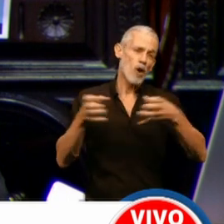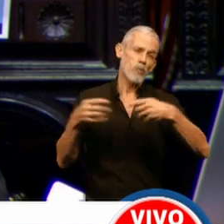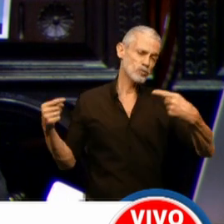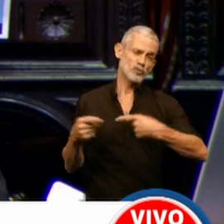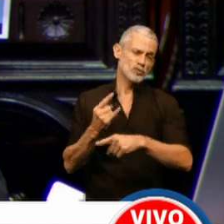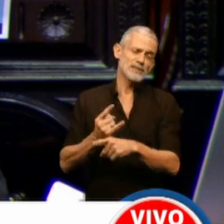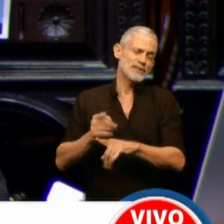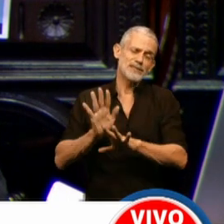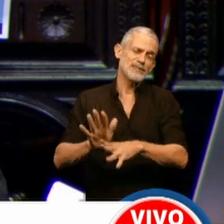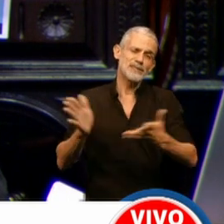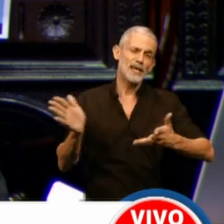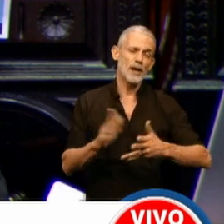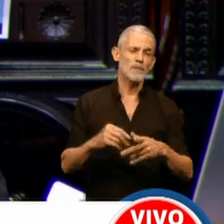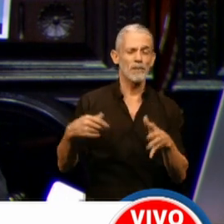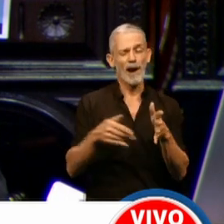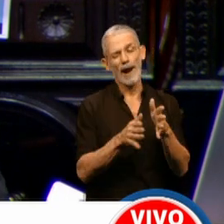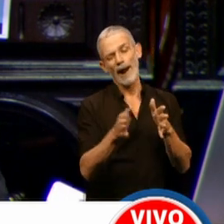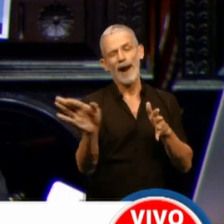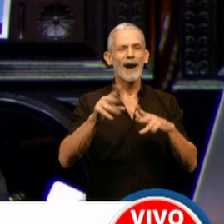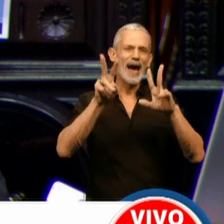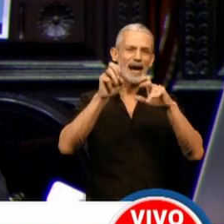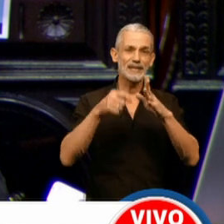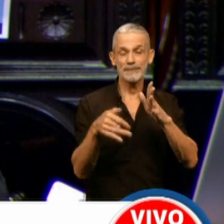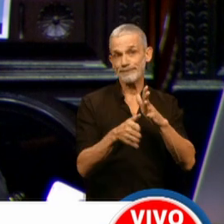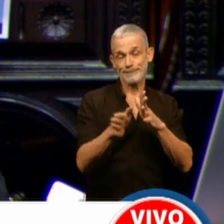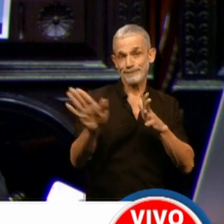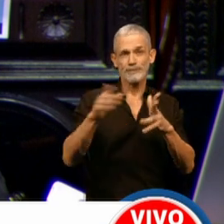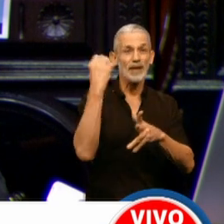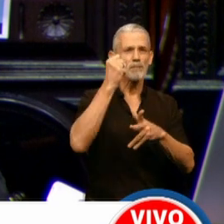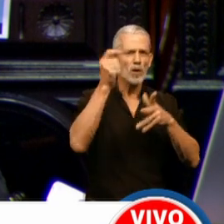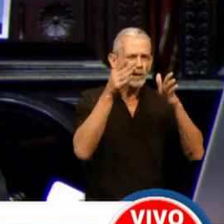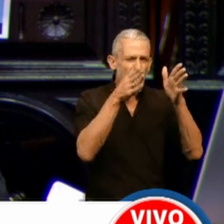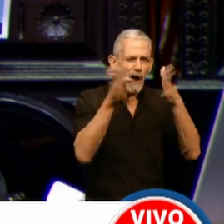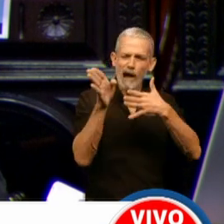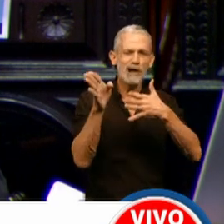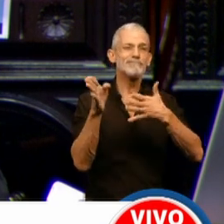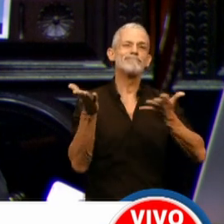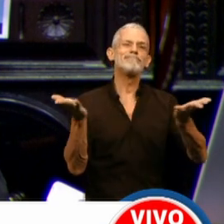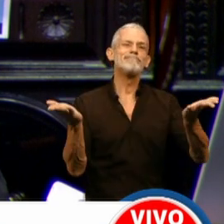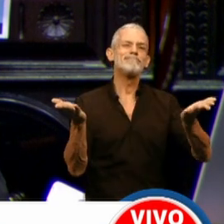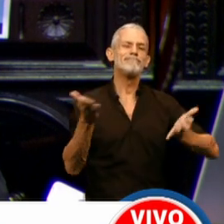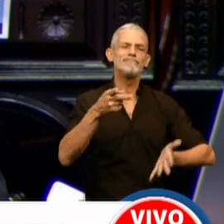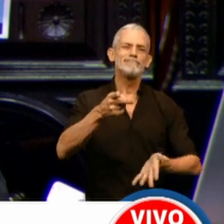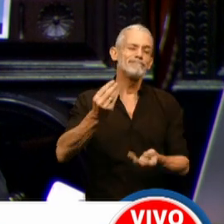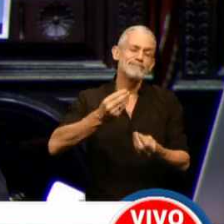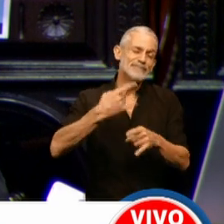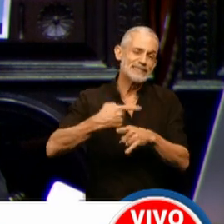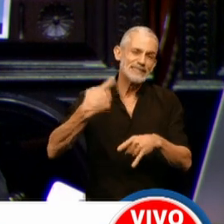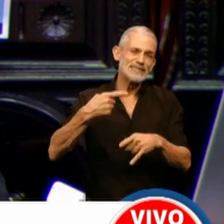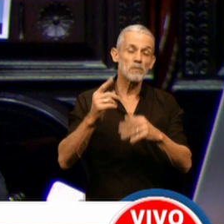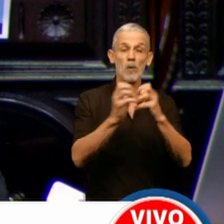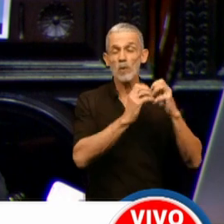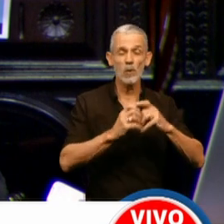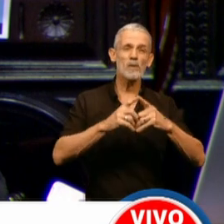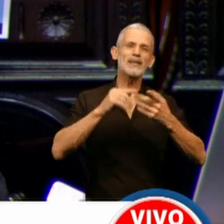que es desviar el objetivo y el foco de lo importante no hacer pie y no debatir